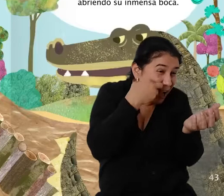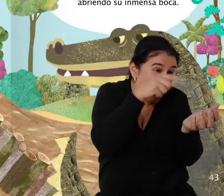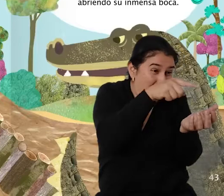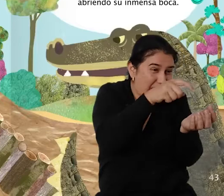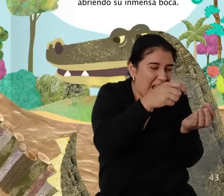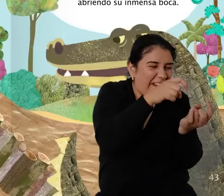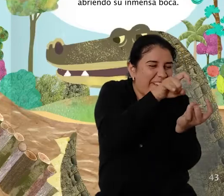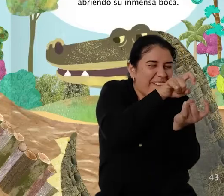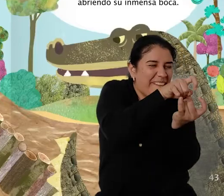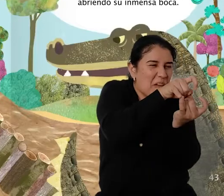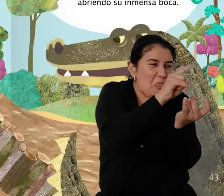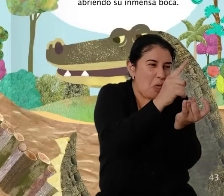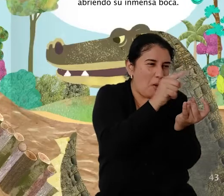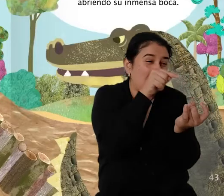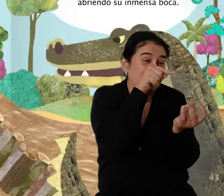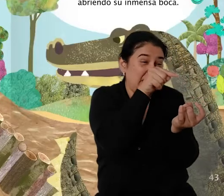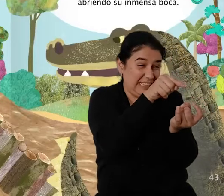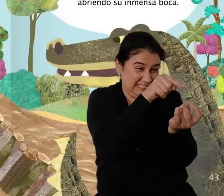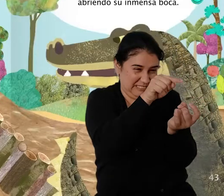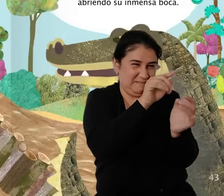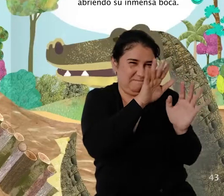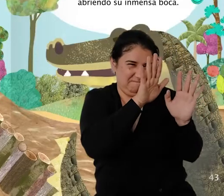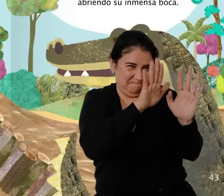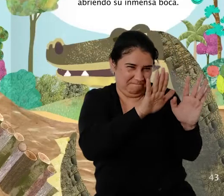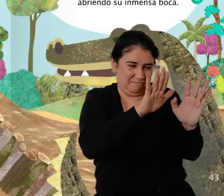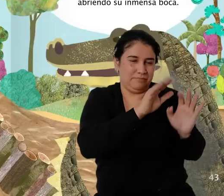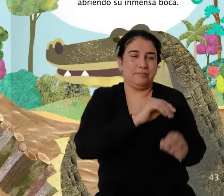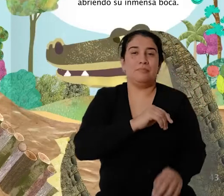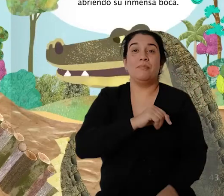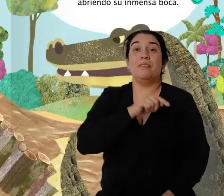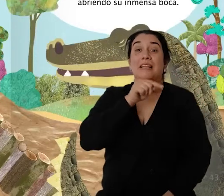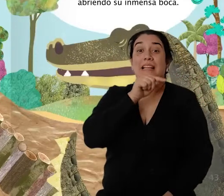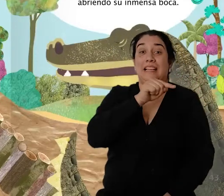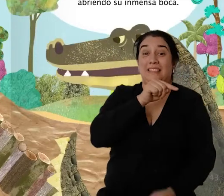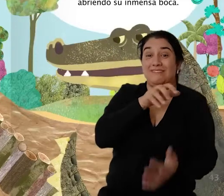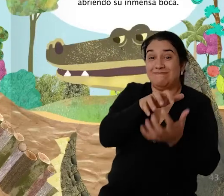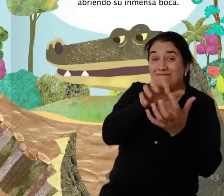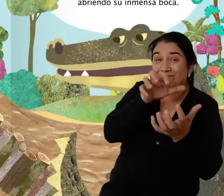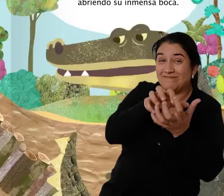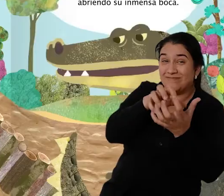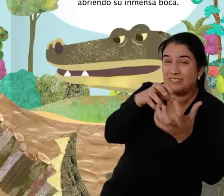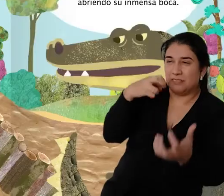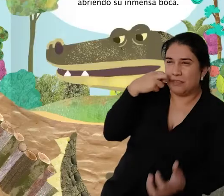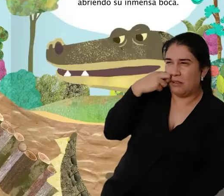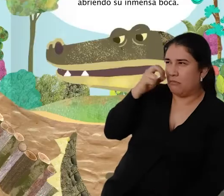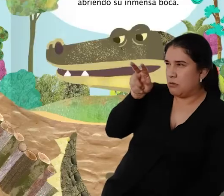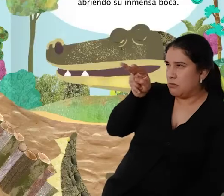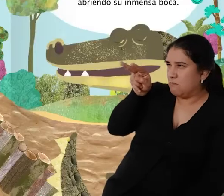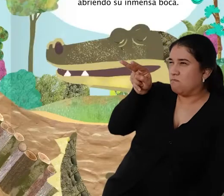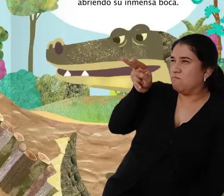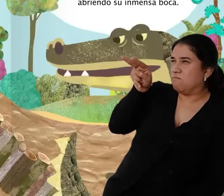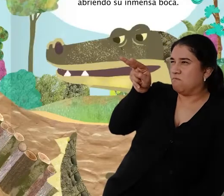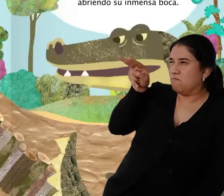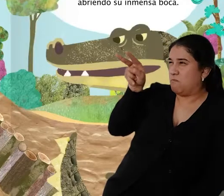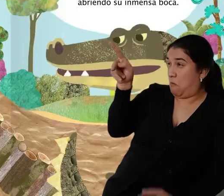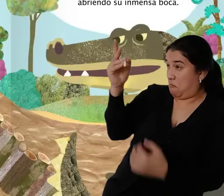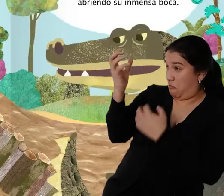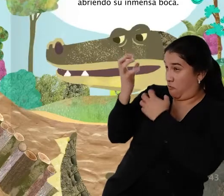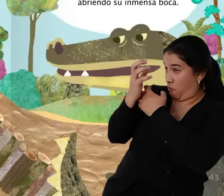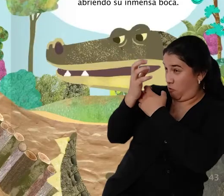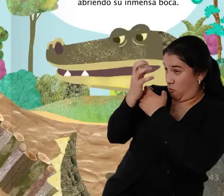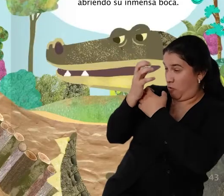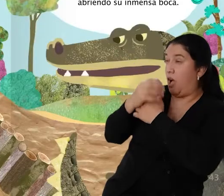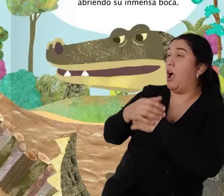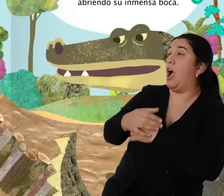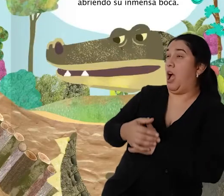y que no tiene sino 2 dientes en los costados de la boca. El viejo y sabio yacaré, al ver que el